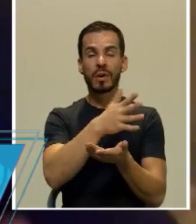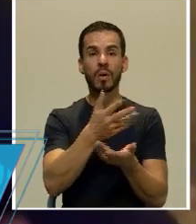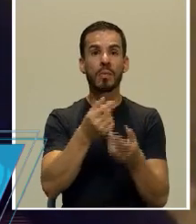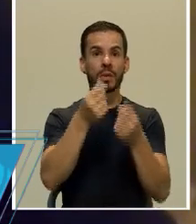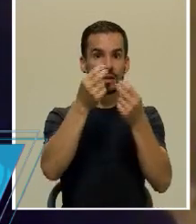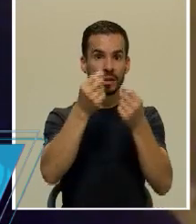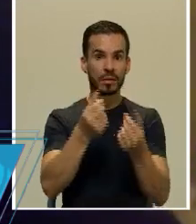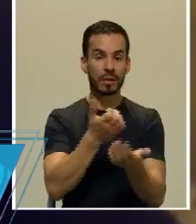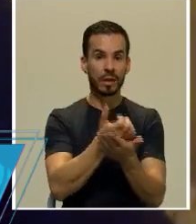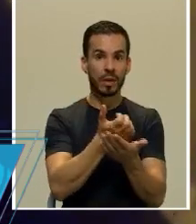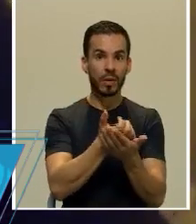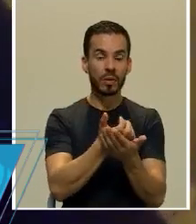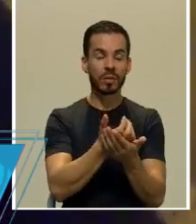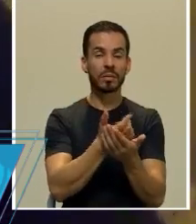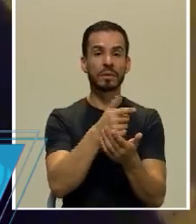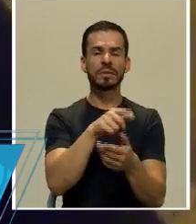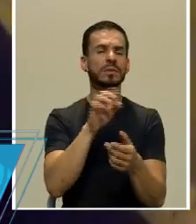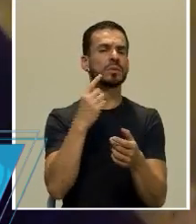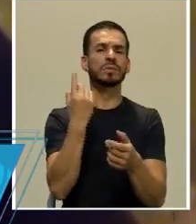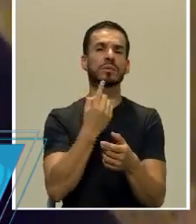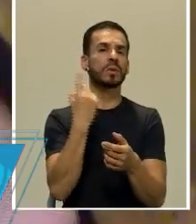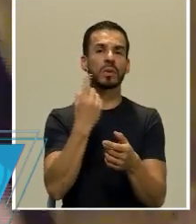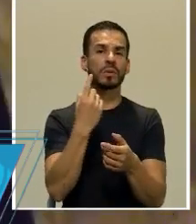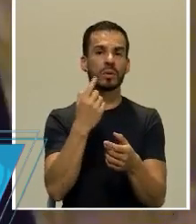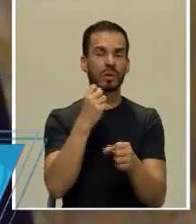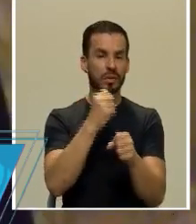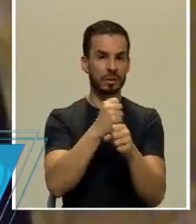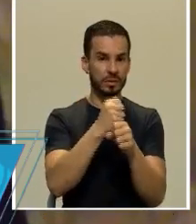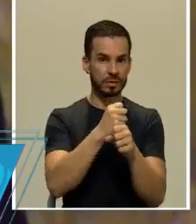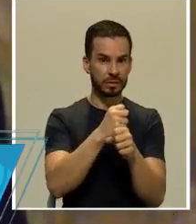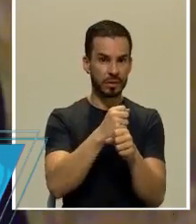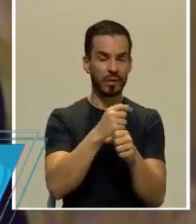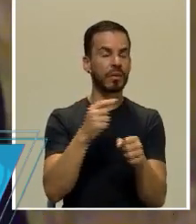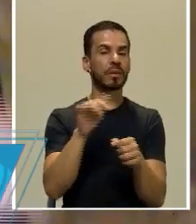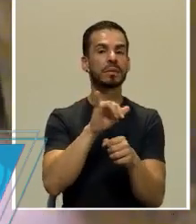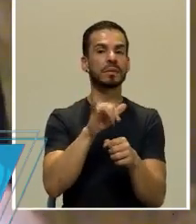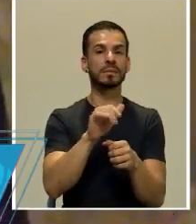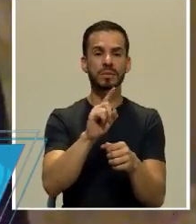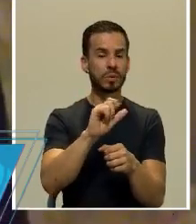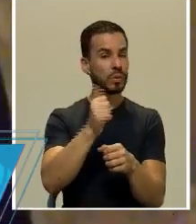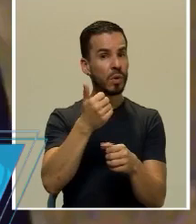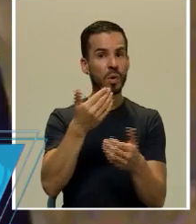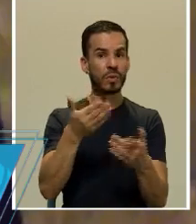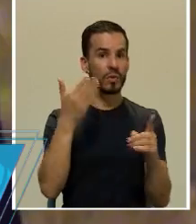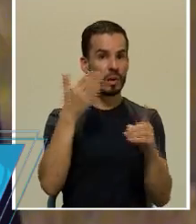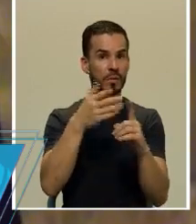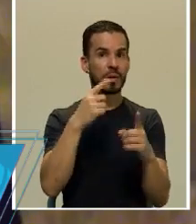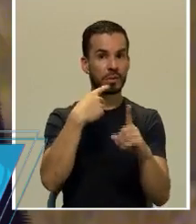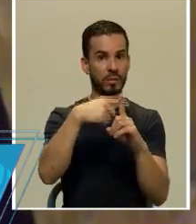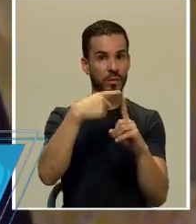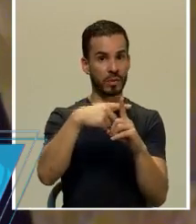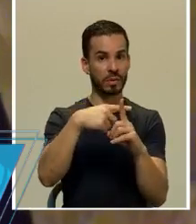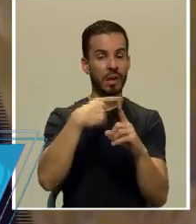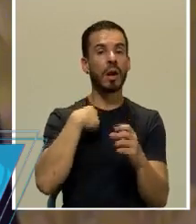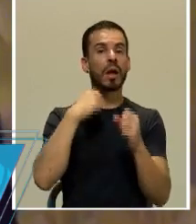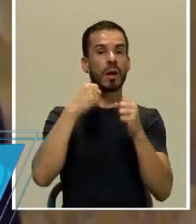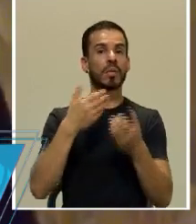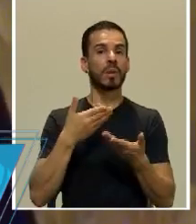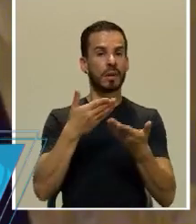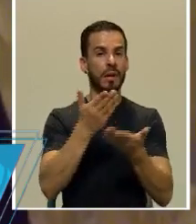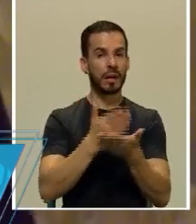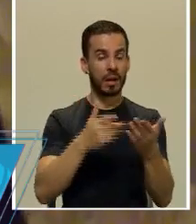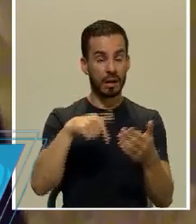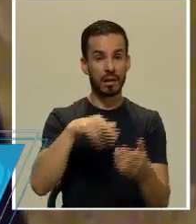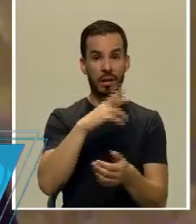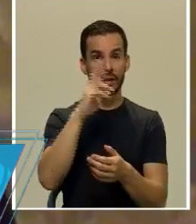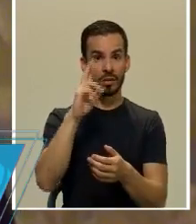esa rentabilidad económica, estamos hablando no solo de la operación, sino estamos hablando de los otros impactos positivos que puede generar algo.